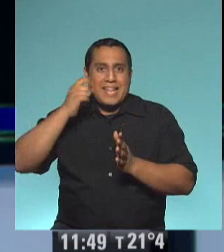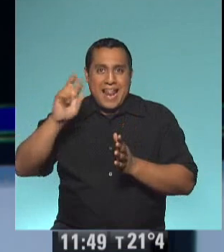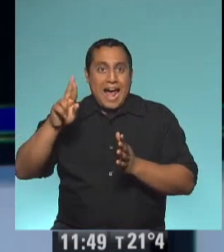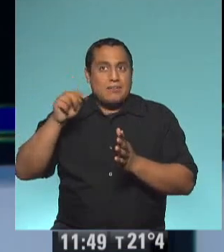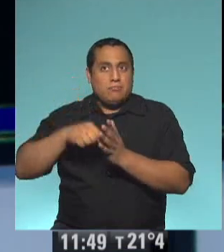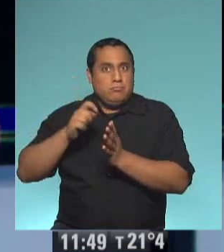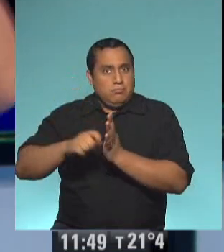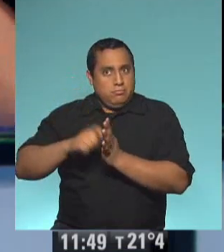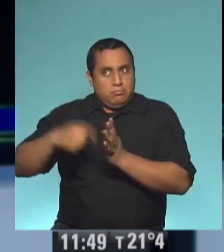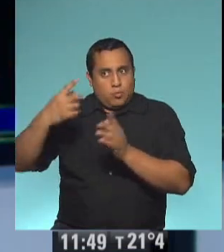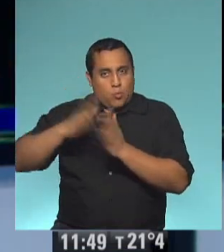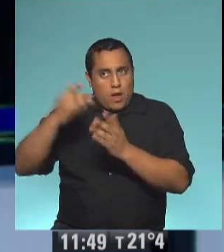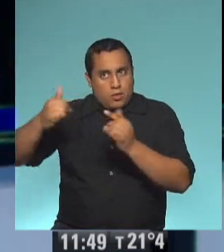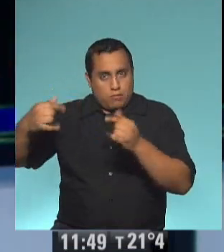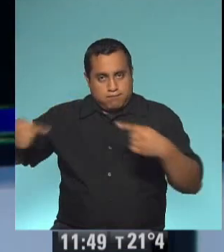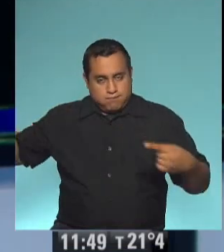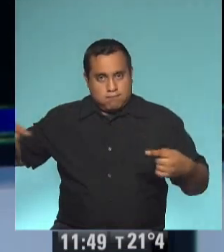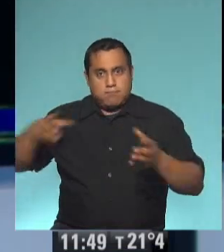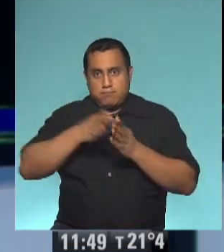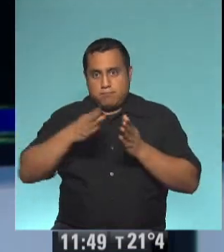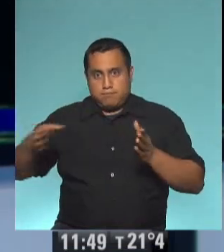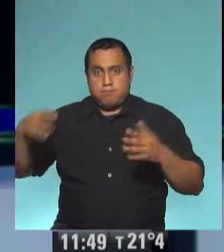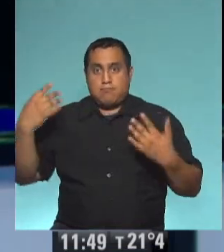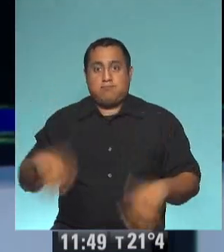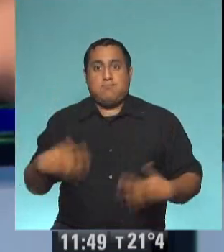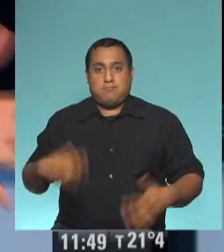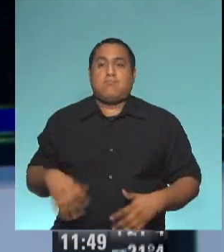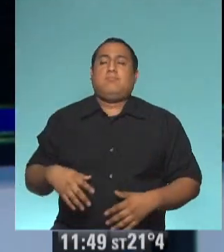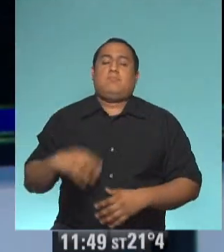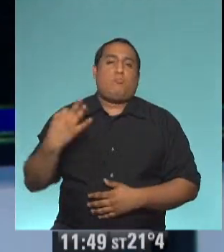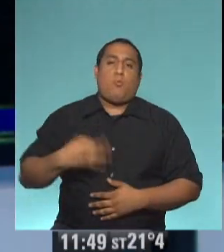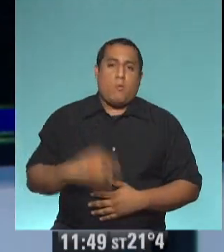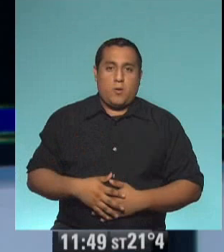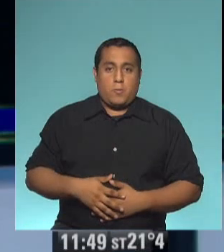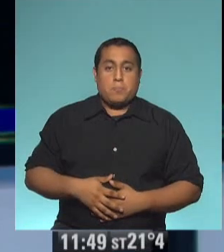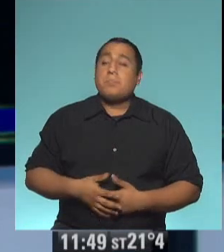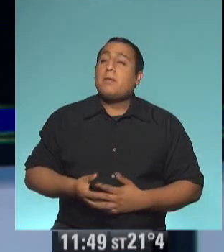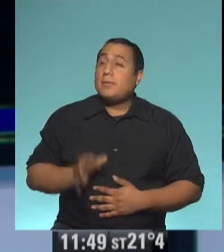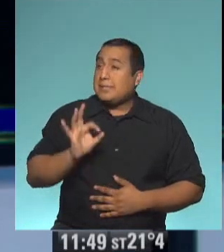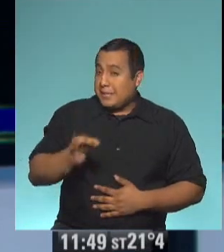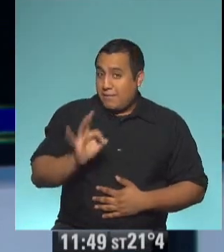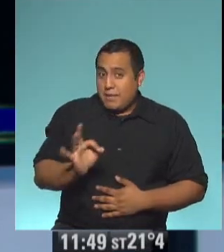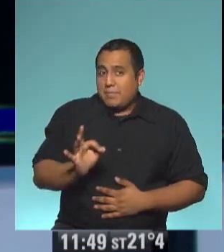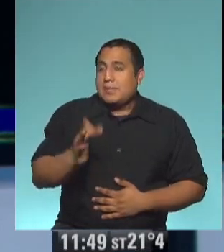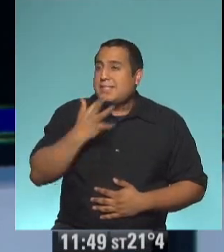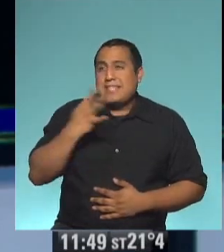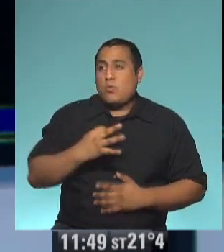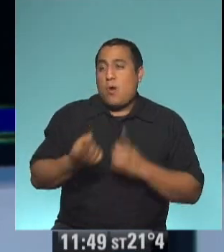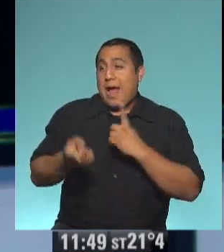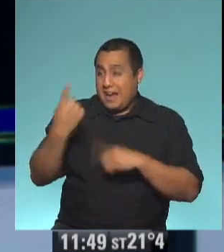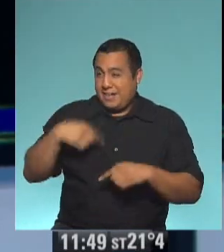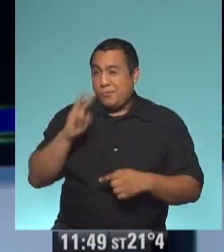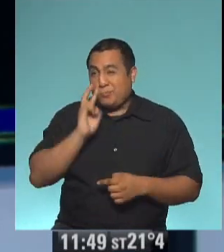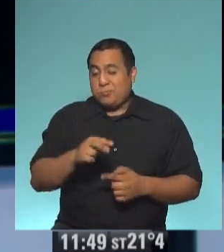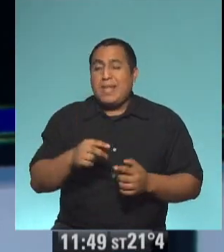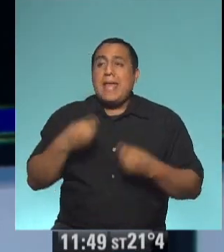buenísimo. Fíjense, no solo un libro, sino que nos recomendó una colección. Y ¿sabes qué, Emi? Seguro viste ayer que empezamos a